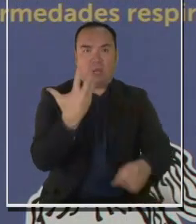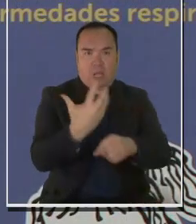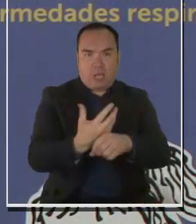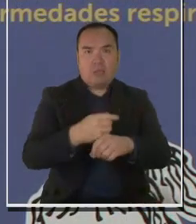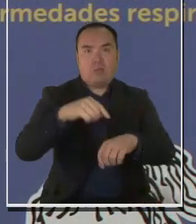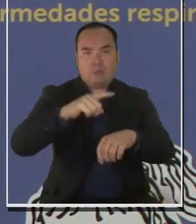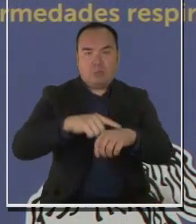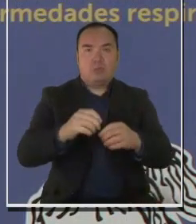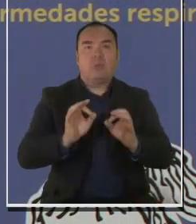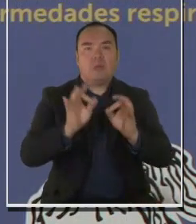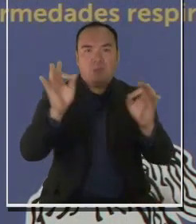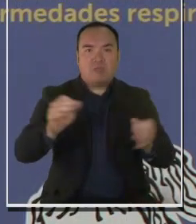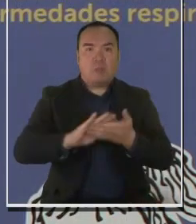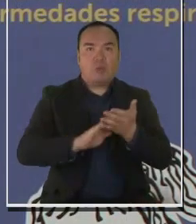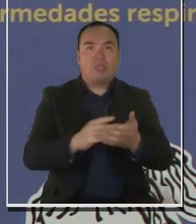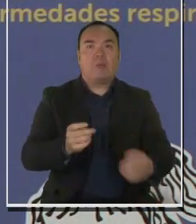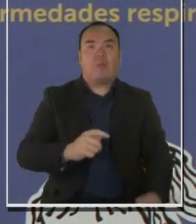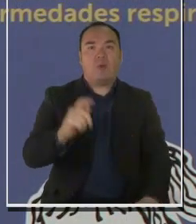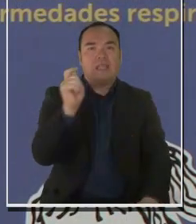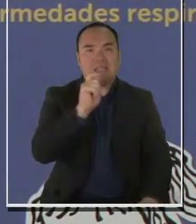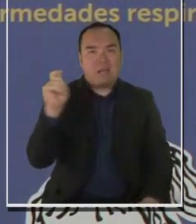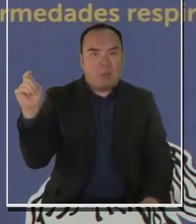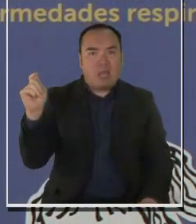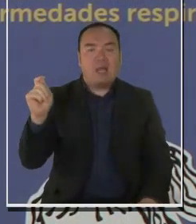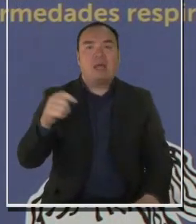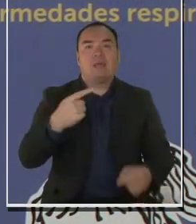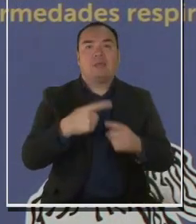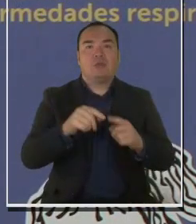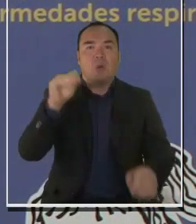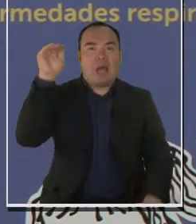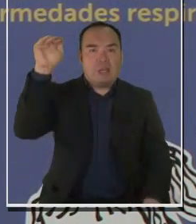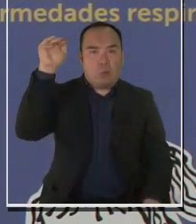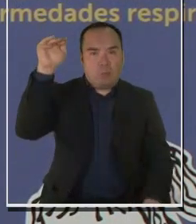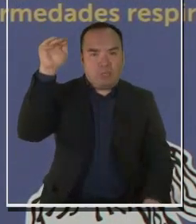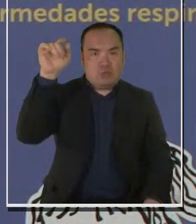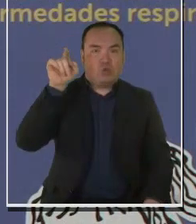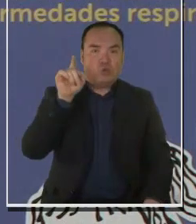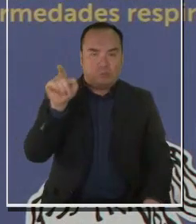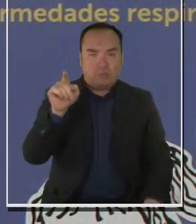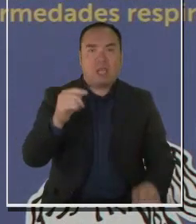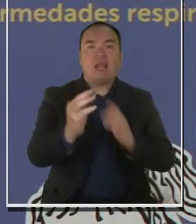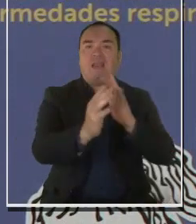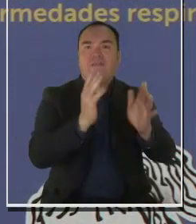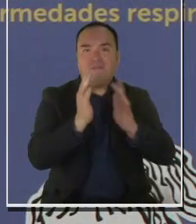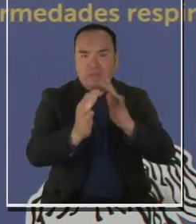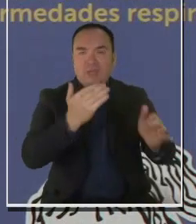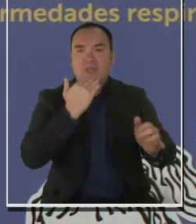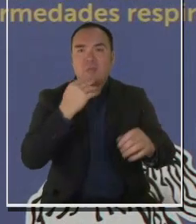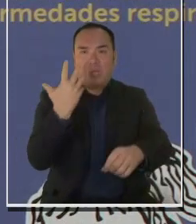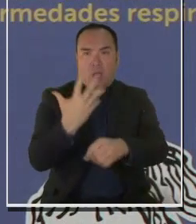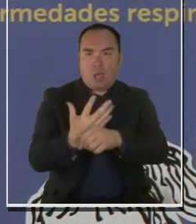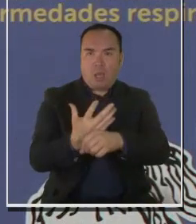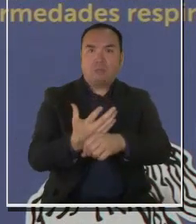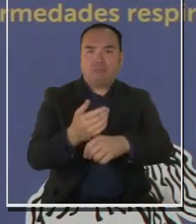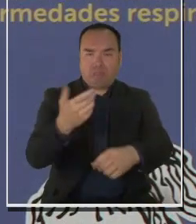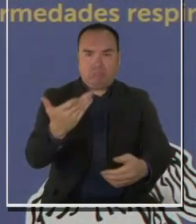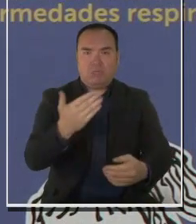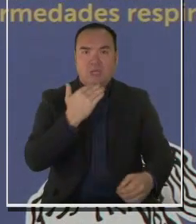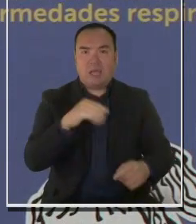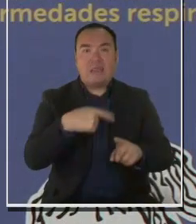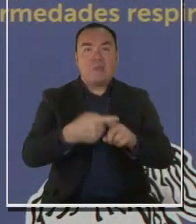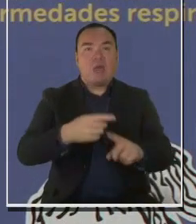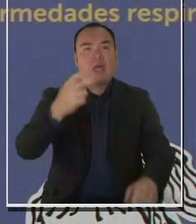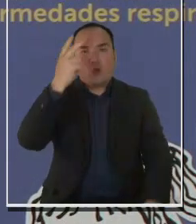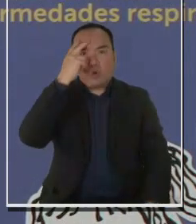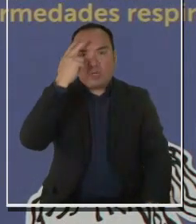semana, como en Tarapacá, en Alto Hospicio, en las ferias libres, en la feria agro de Alto Hospicio. En Coquimbo, de Andacoyo,